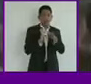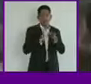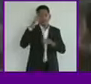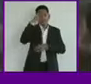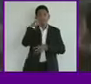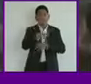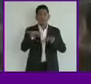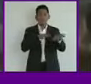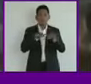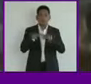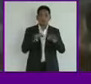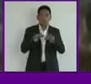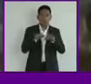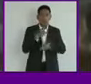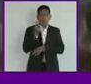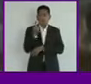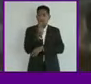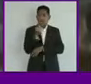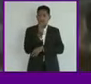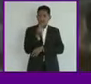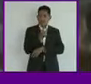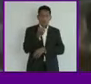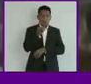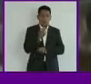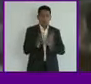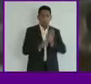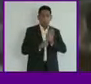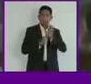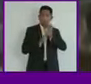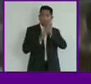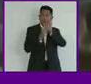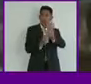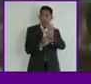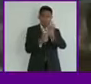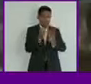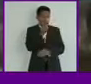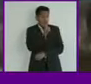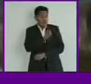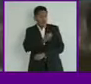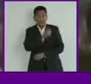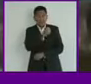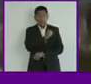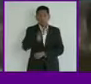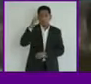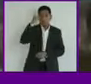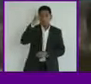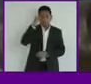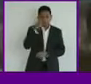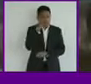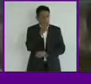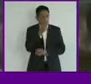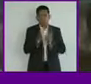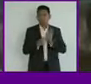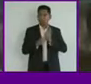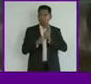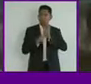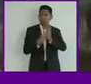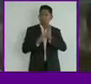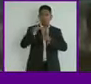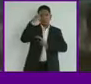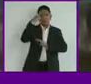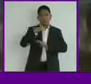darle la relevancia que merece el tema de la salud mental. Creo que no todos tenemos un conocimiento amplio